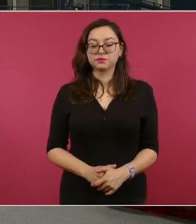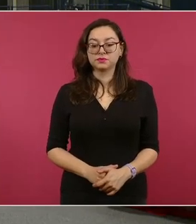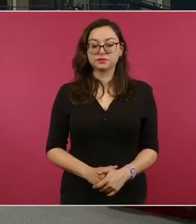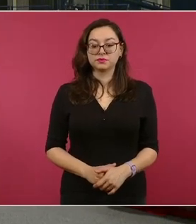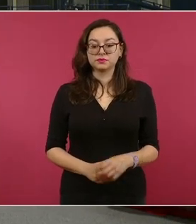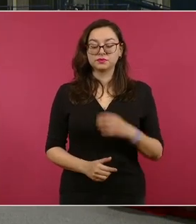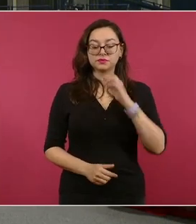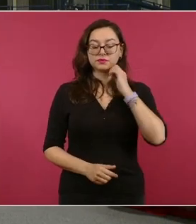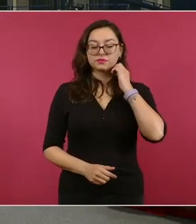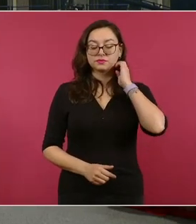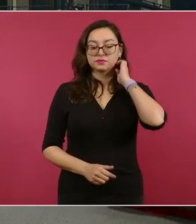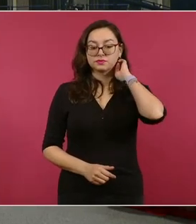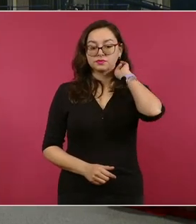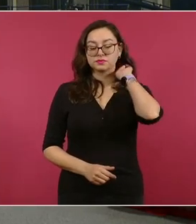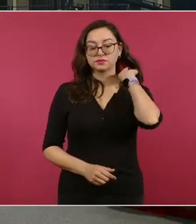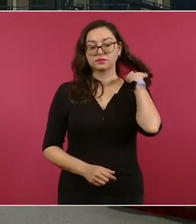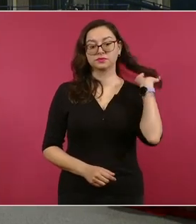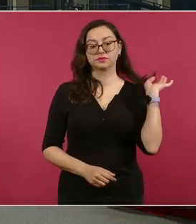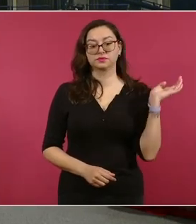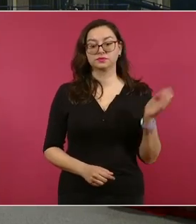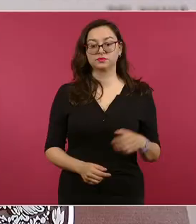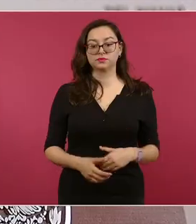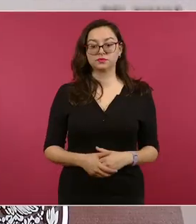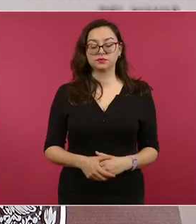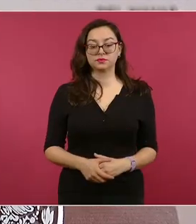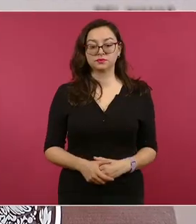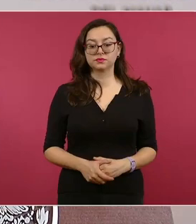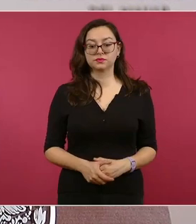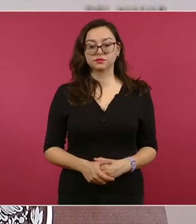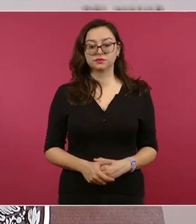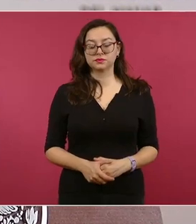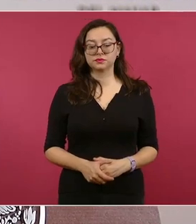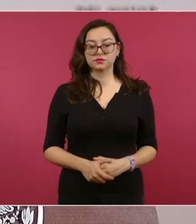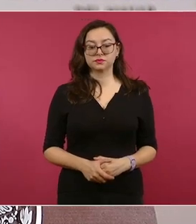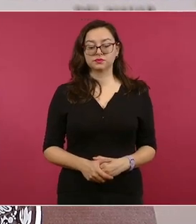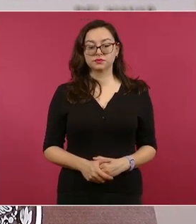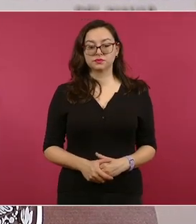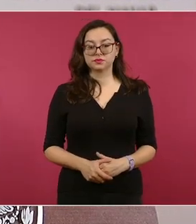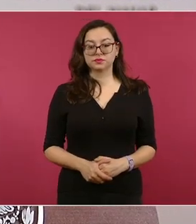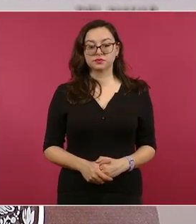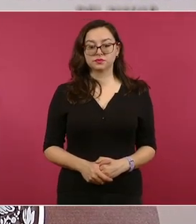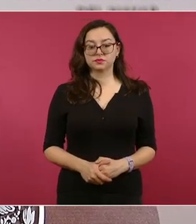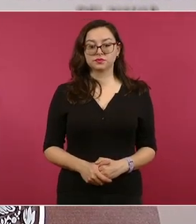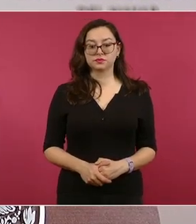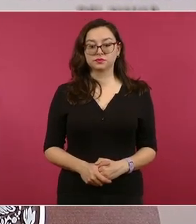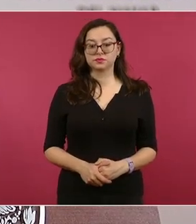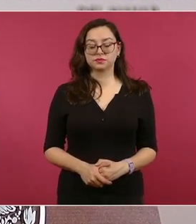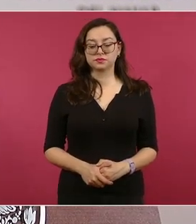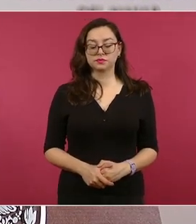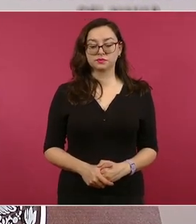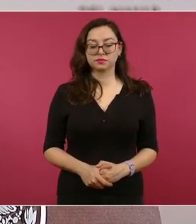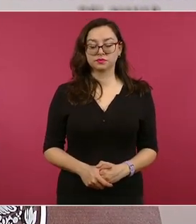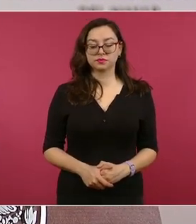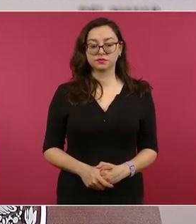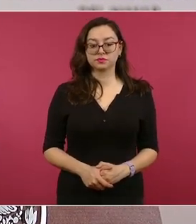afortunadamente, de minorías en situaciones como las que